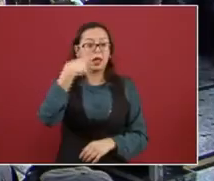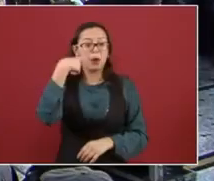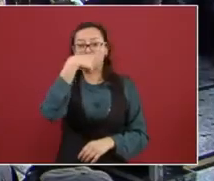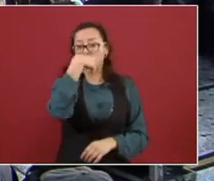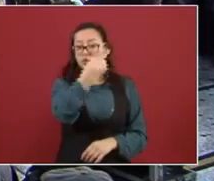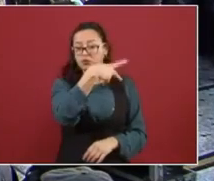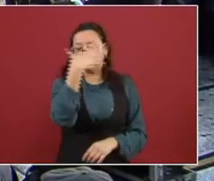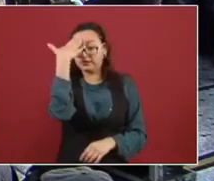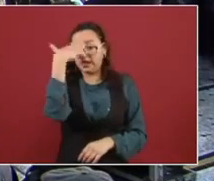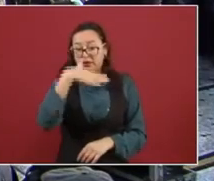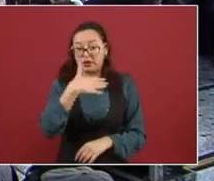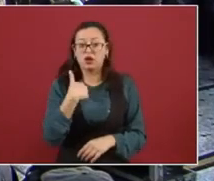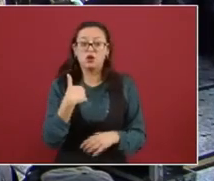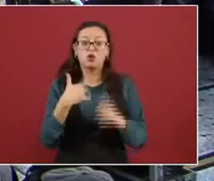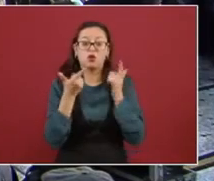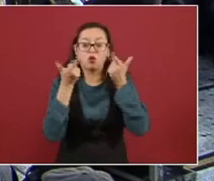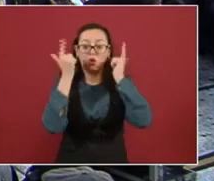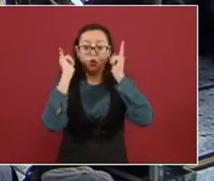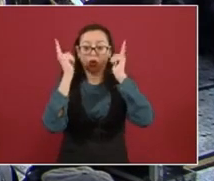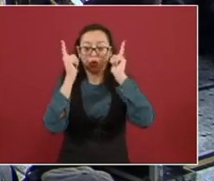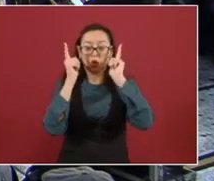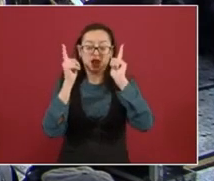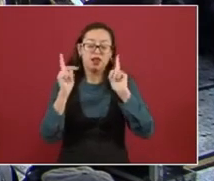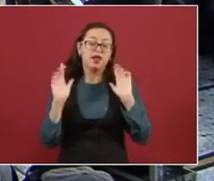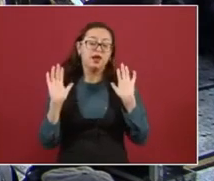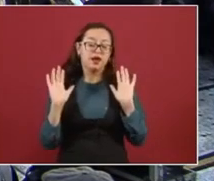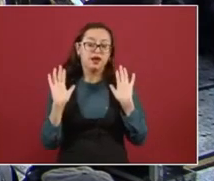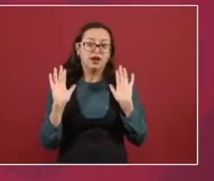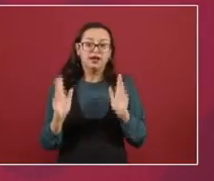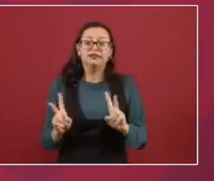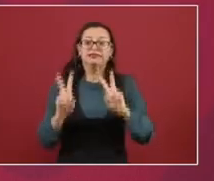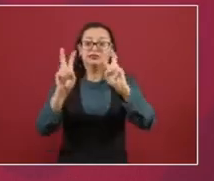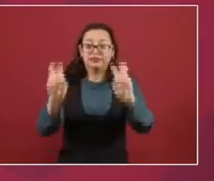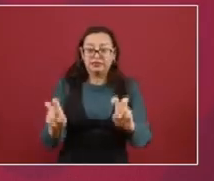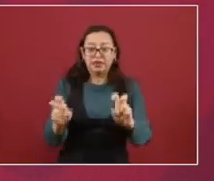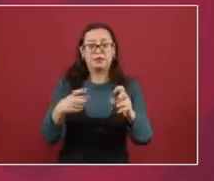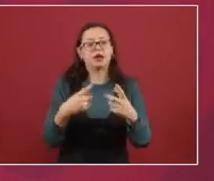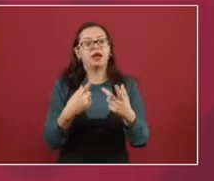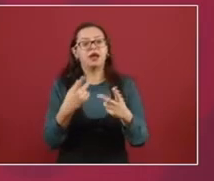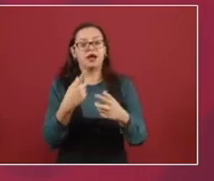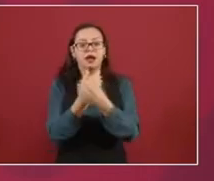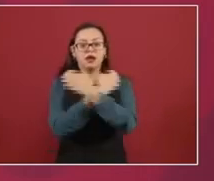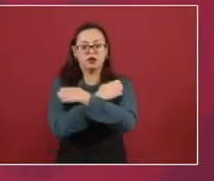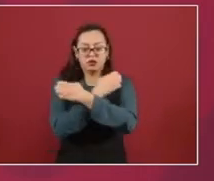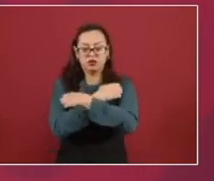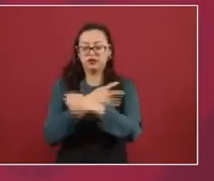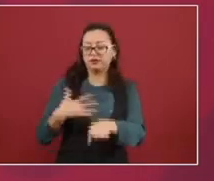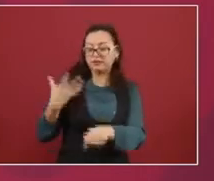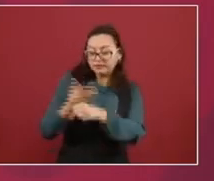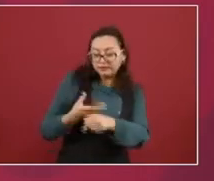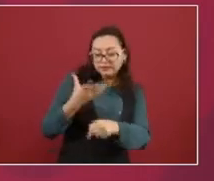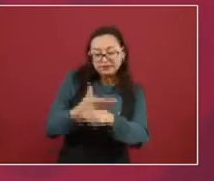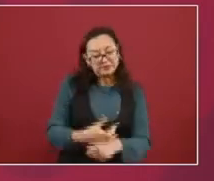atenderlo. Yo espero que se resuelvan las cosas con diálogo